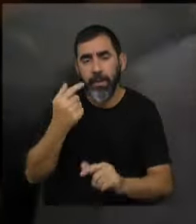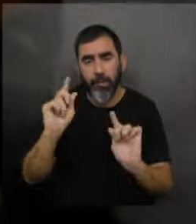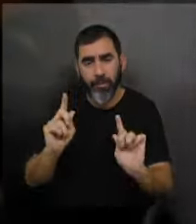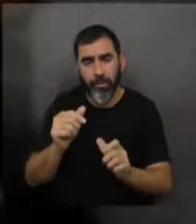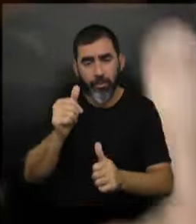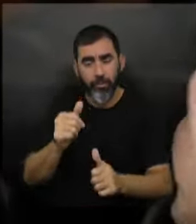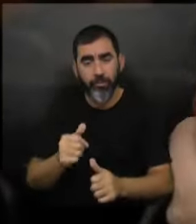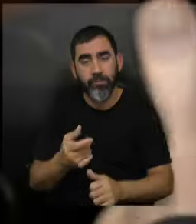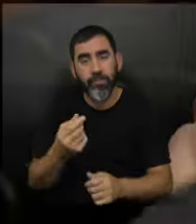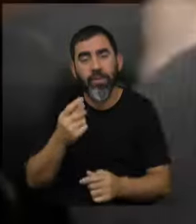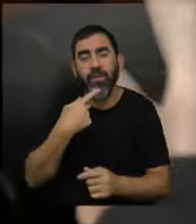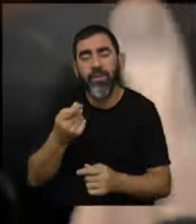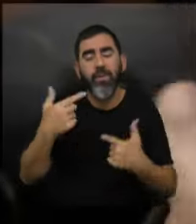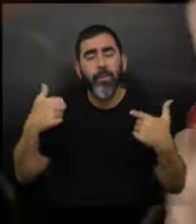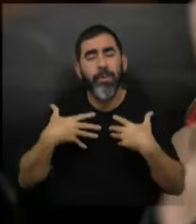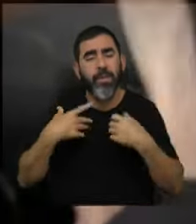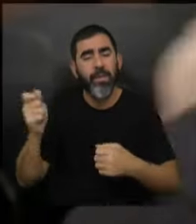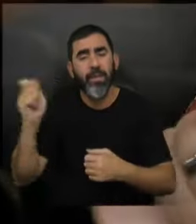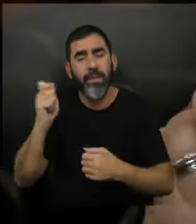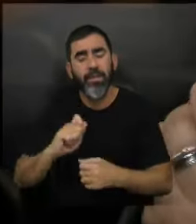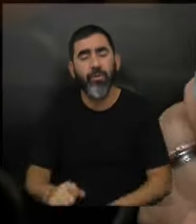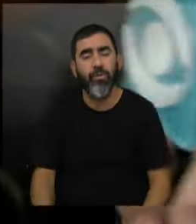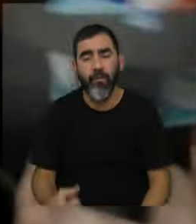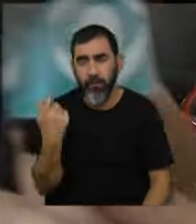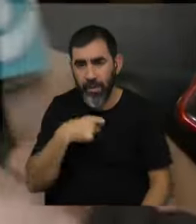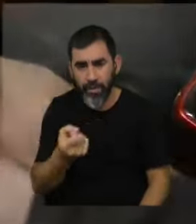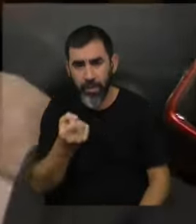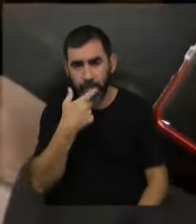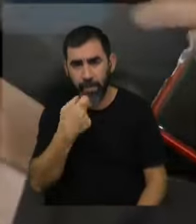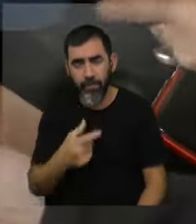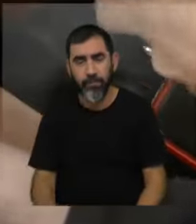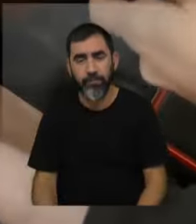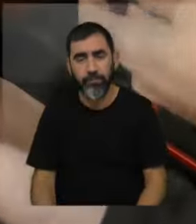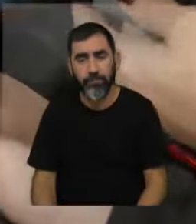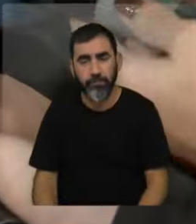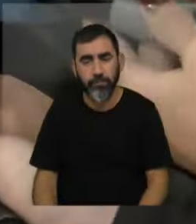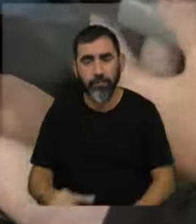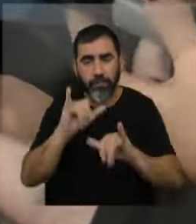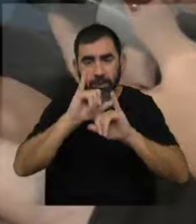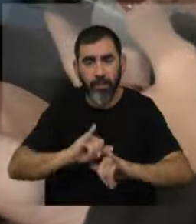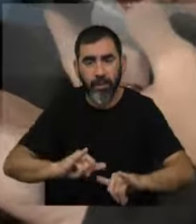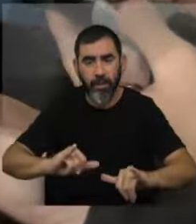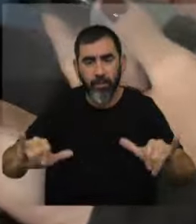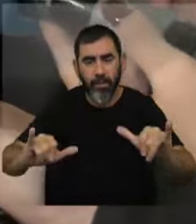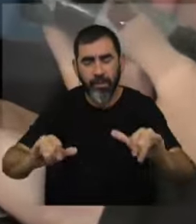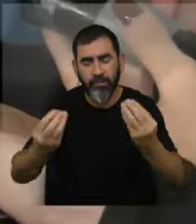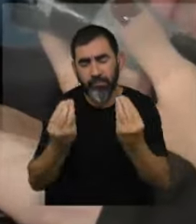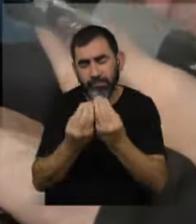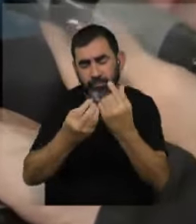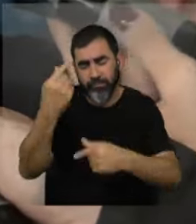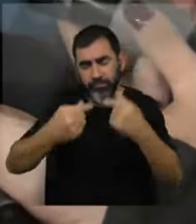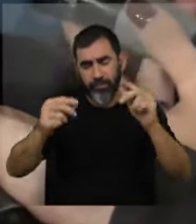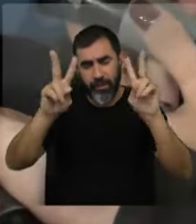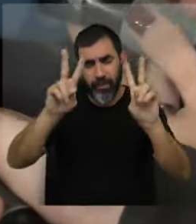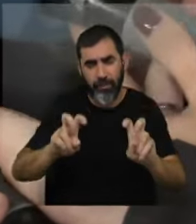competencia de hace Pero qué tiene el Ministerio de salud para decir eso faltan medicamentos bueno la campaña electoral van a entrar muchísimos temas